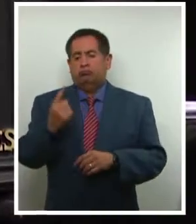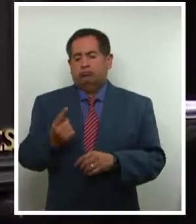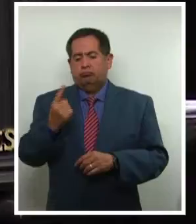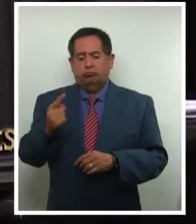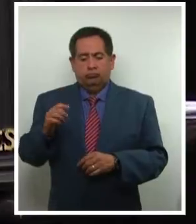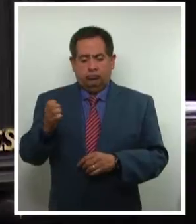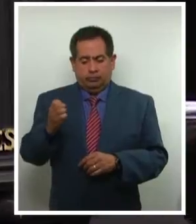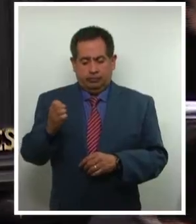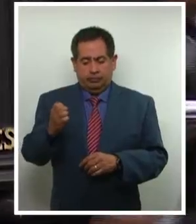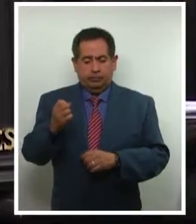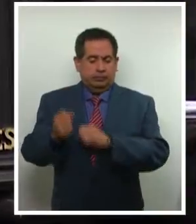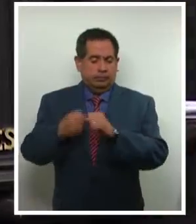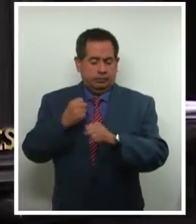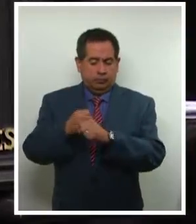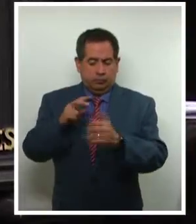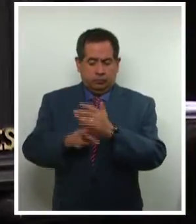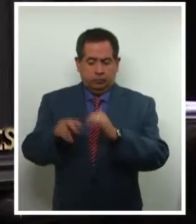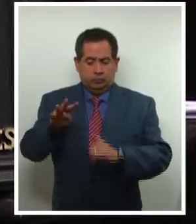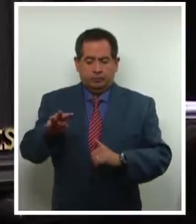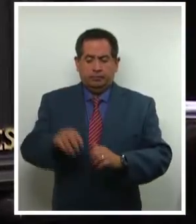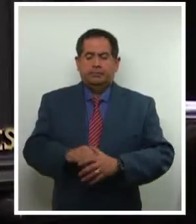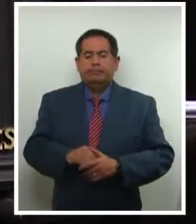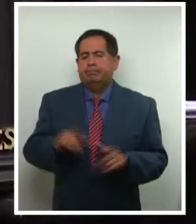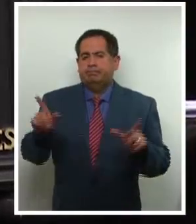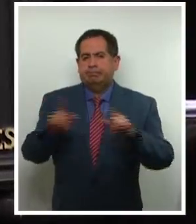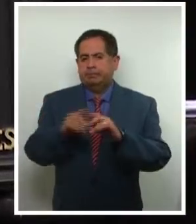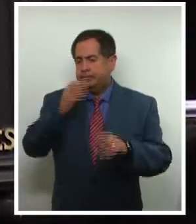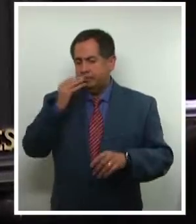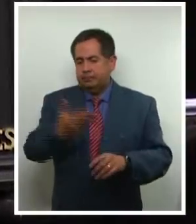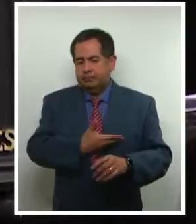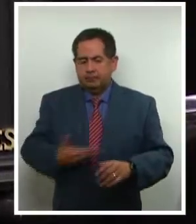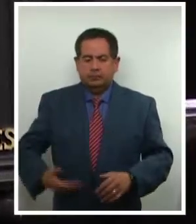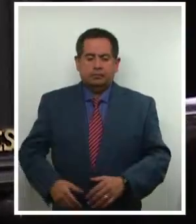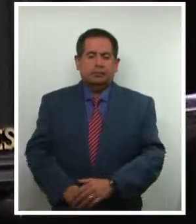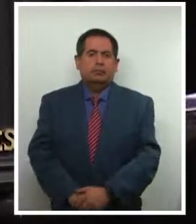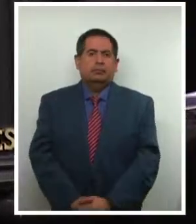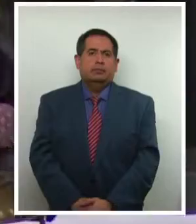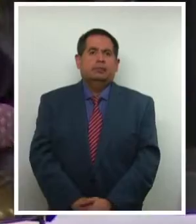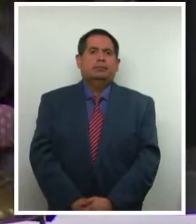1 de enero de 2019. Es cuanto, Presidenta.